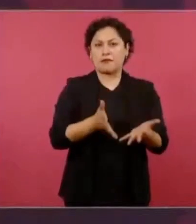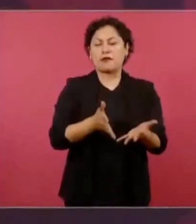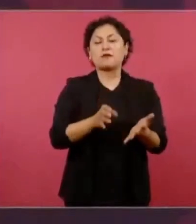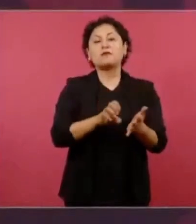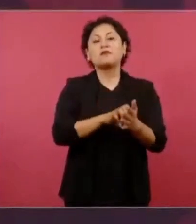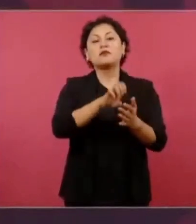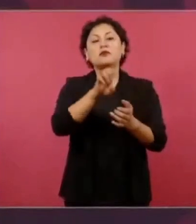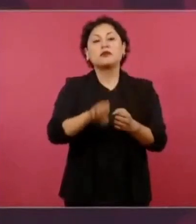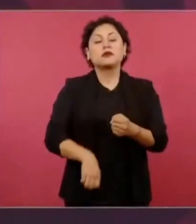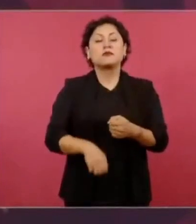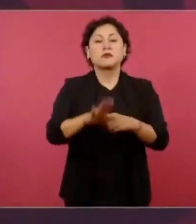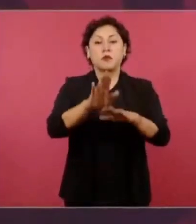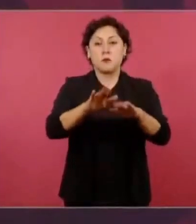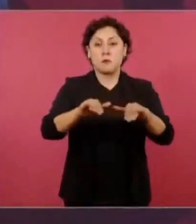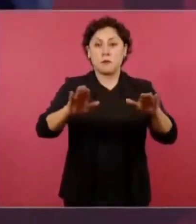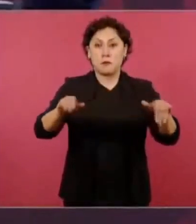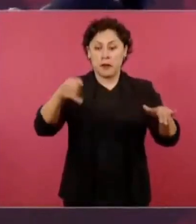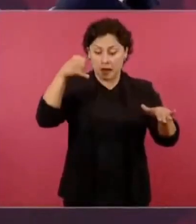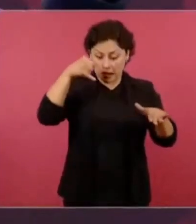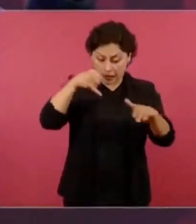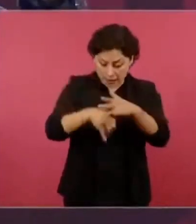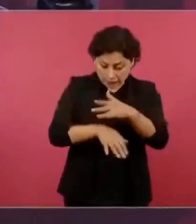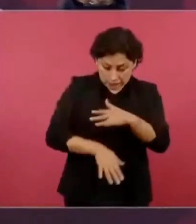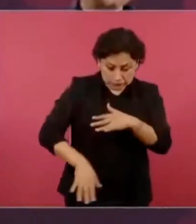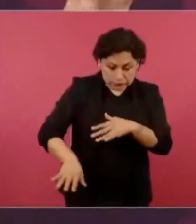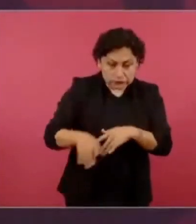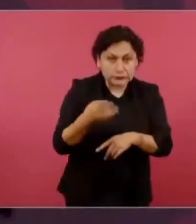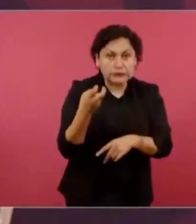superficial, en todo México.